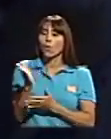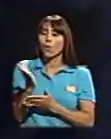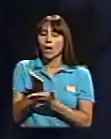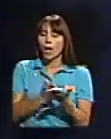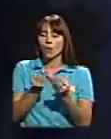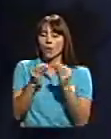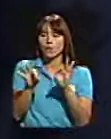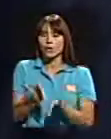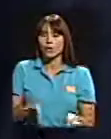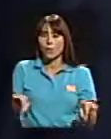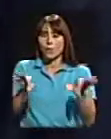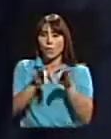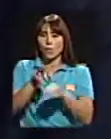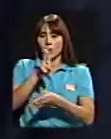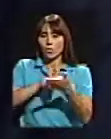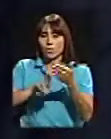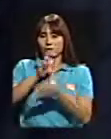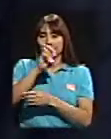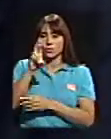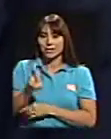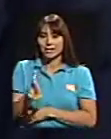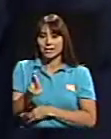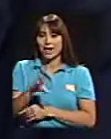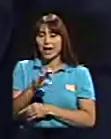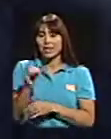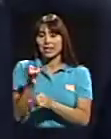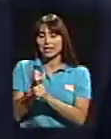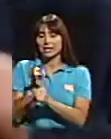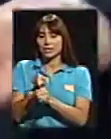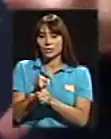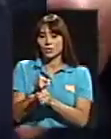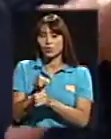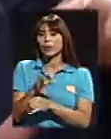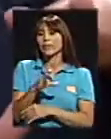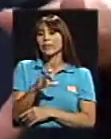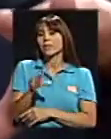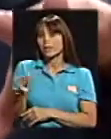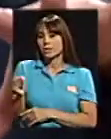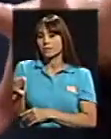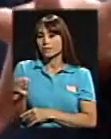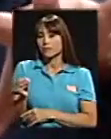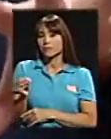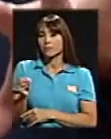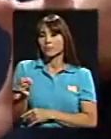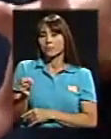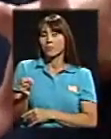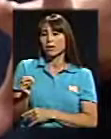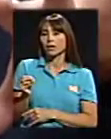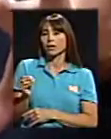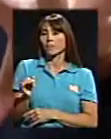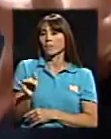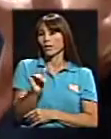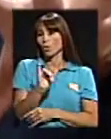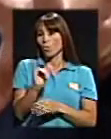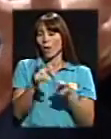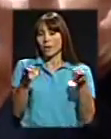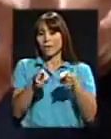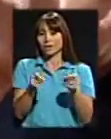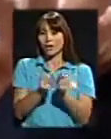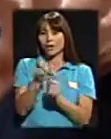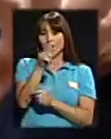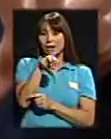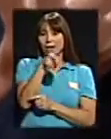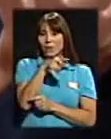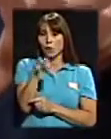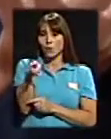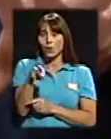de Costa Rica y del instituto y que va cobrando, al igual que el euro, aunque